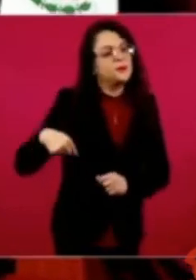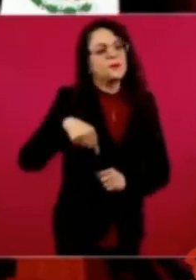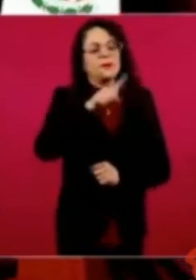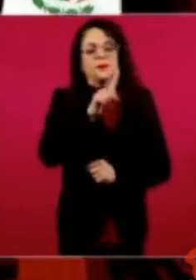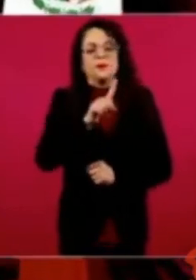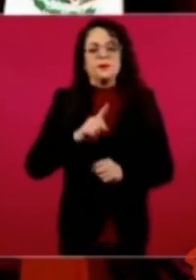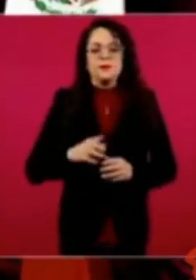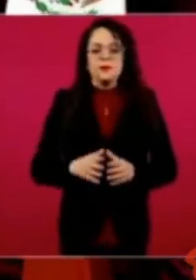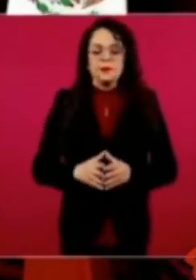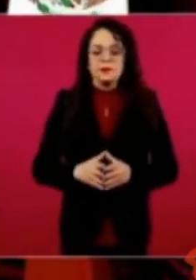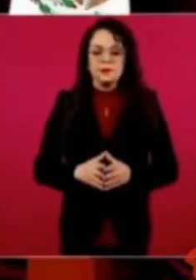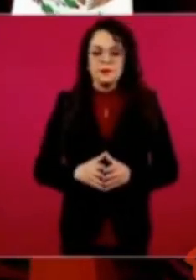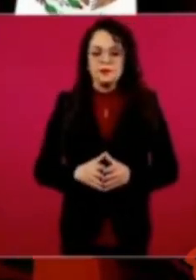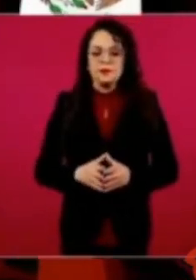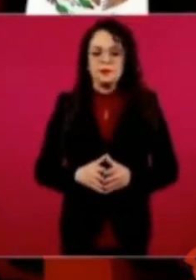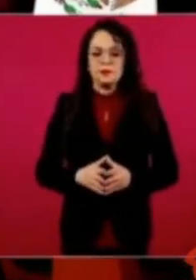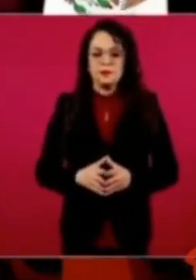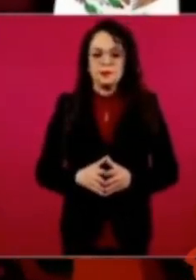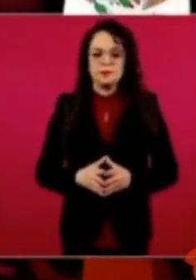Claro.